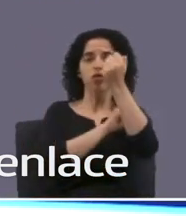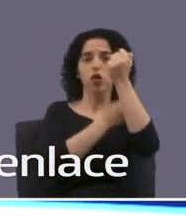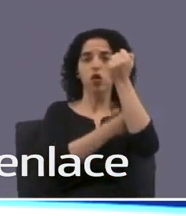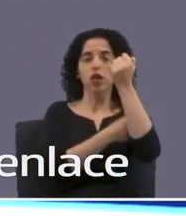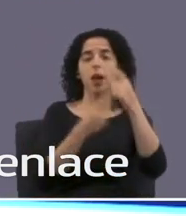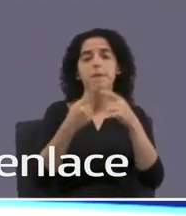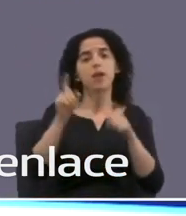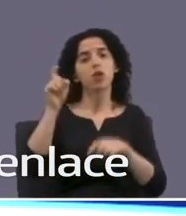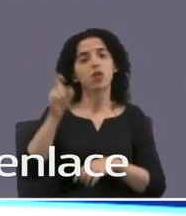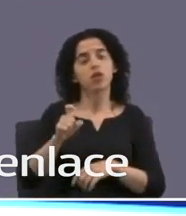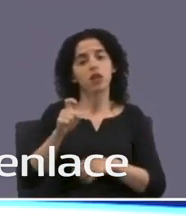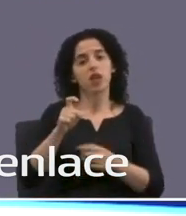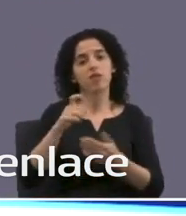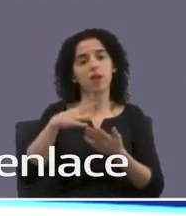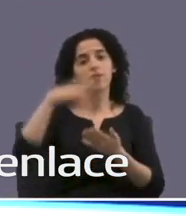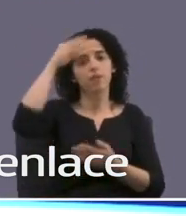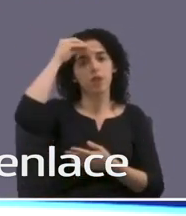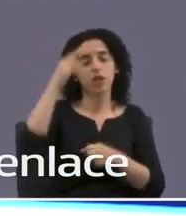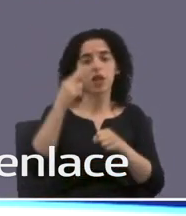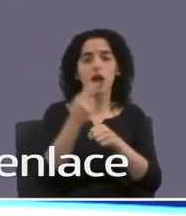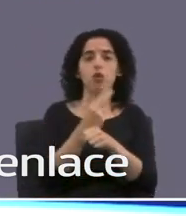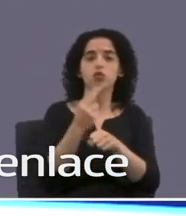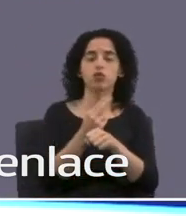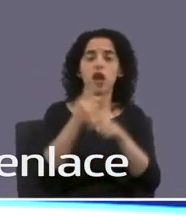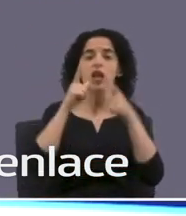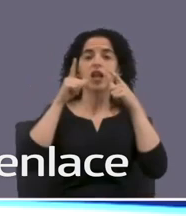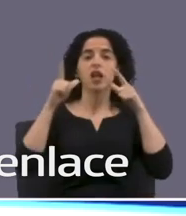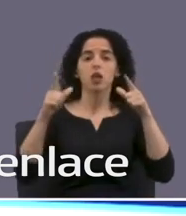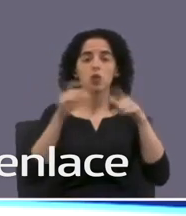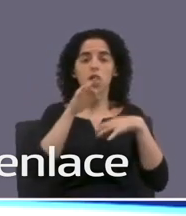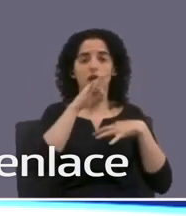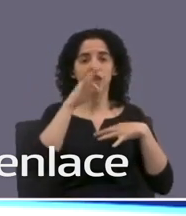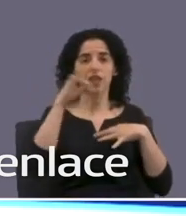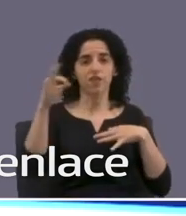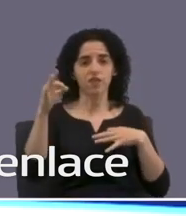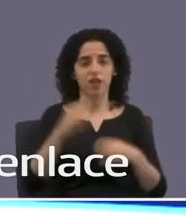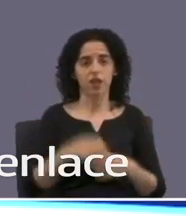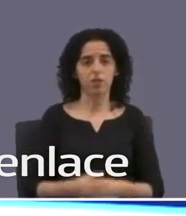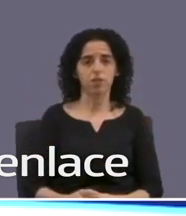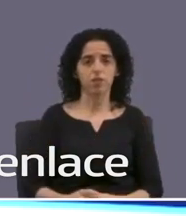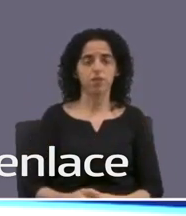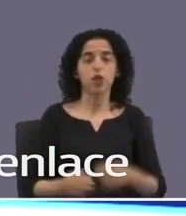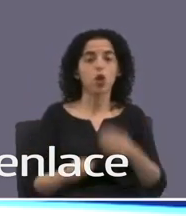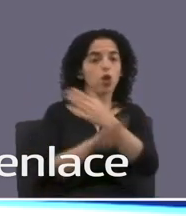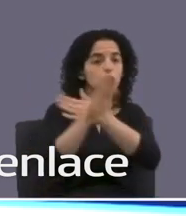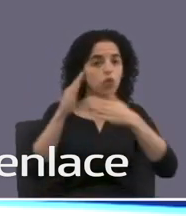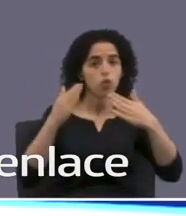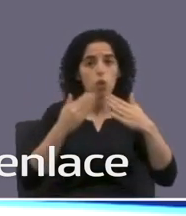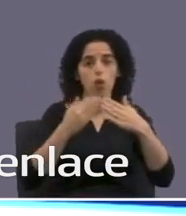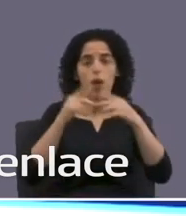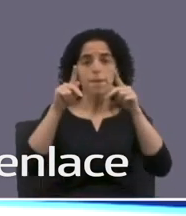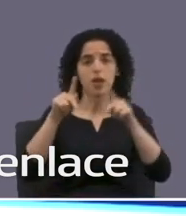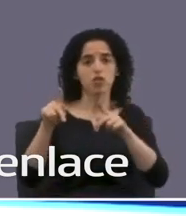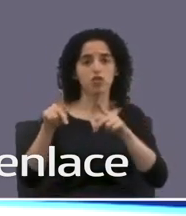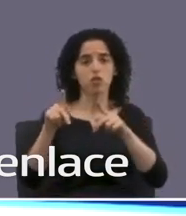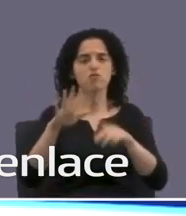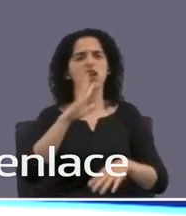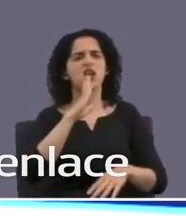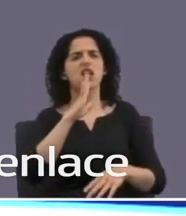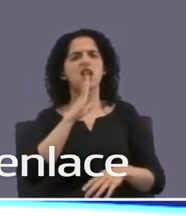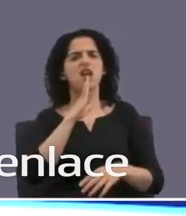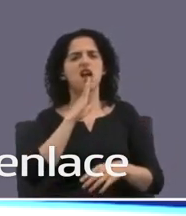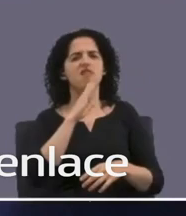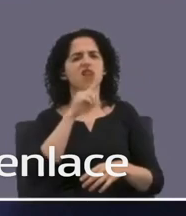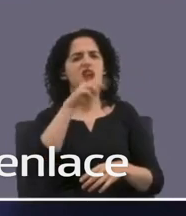autoridad, pero tienes que aprender a usar este lenguaje de fe, porque todo el que le habla a